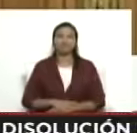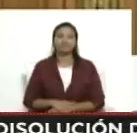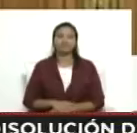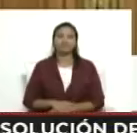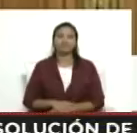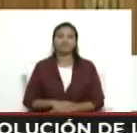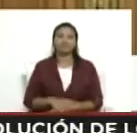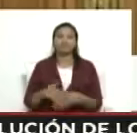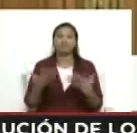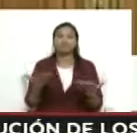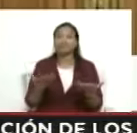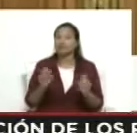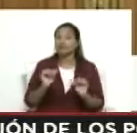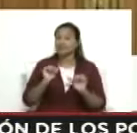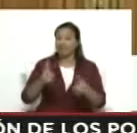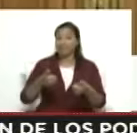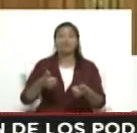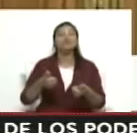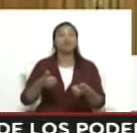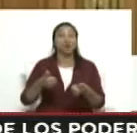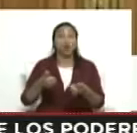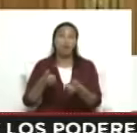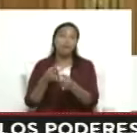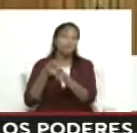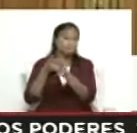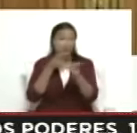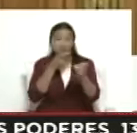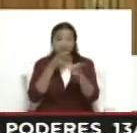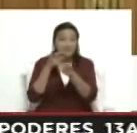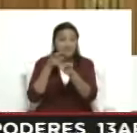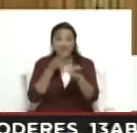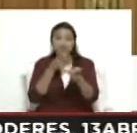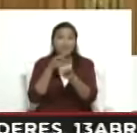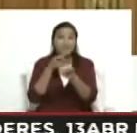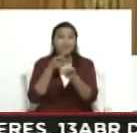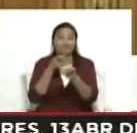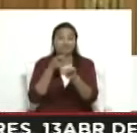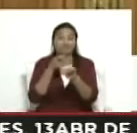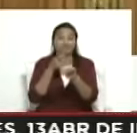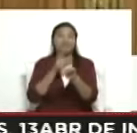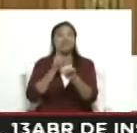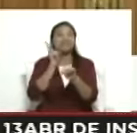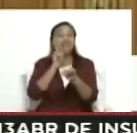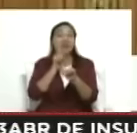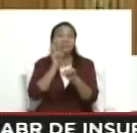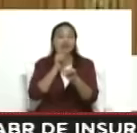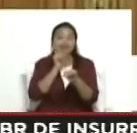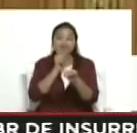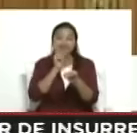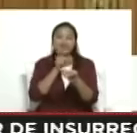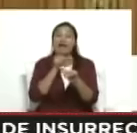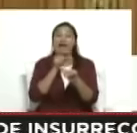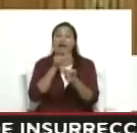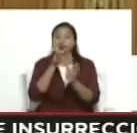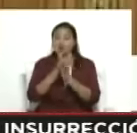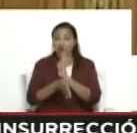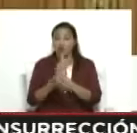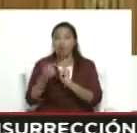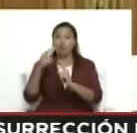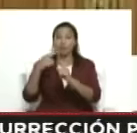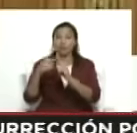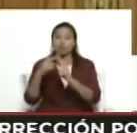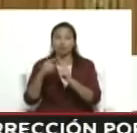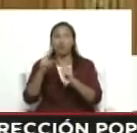Bueno, y comenzó la masacre contra este pueblo. Y el falso positivo comenzó a funcionar. Convirtieron a Puente